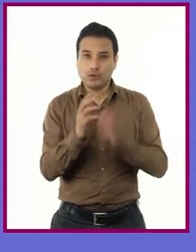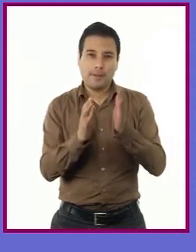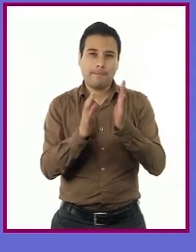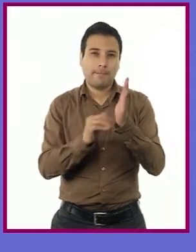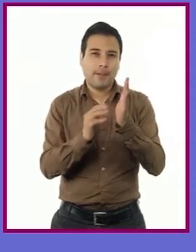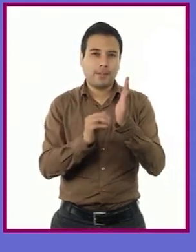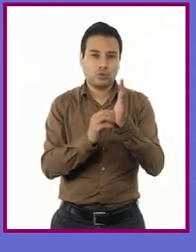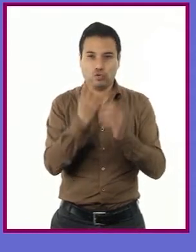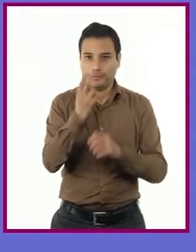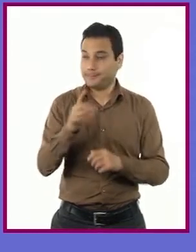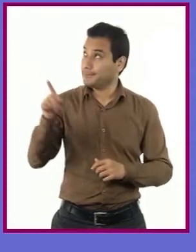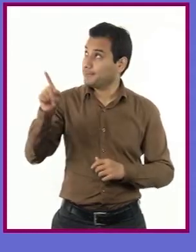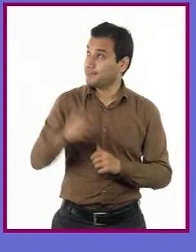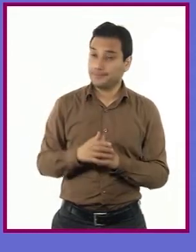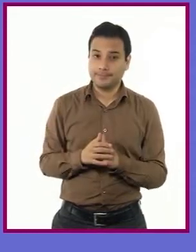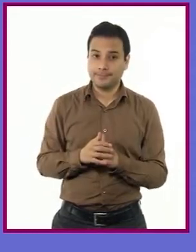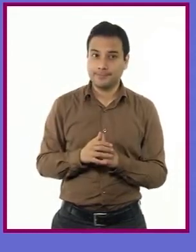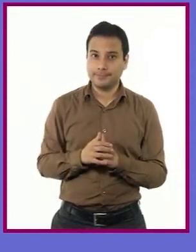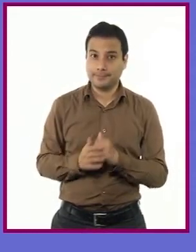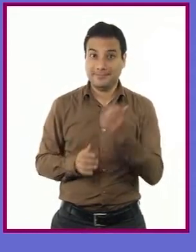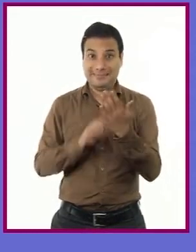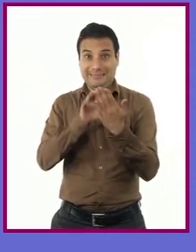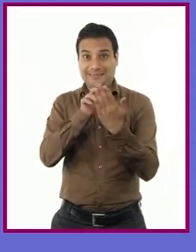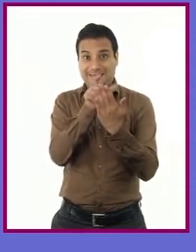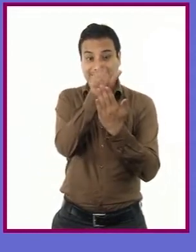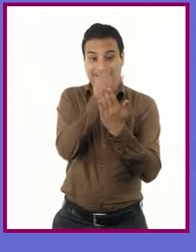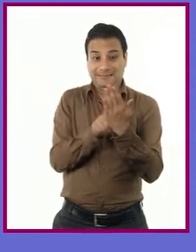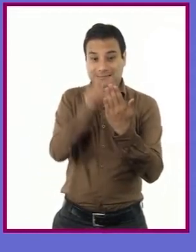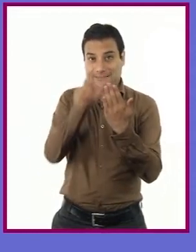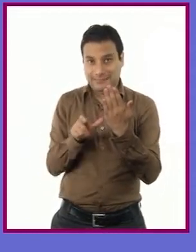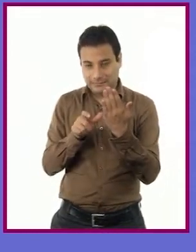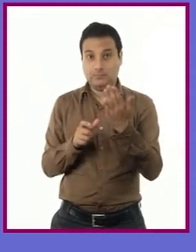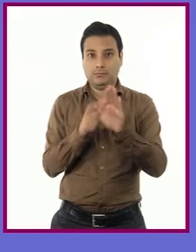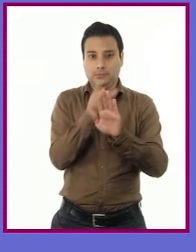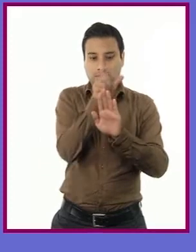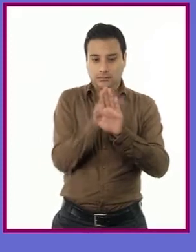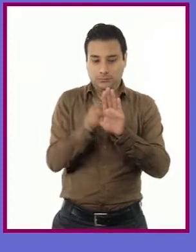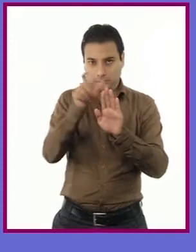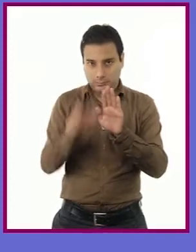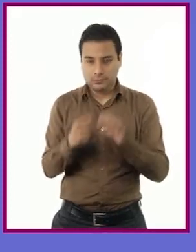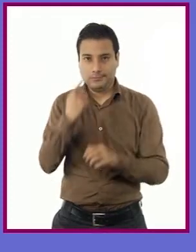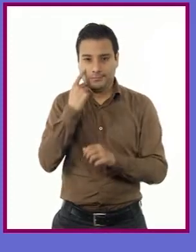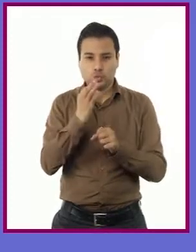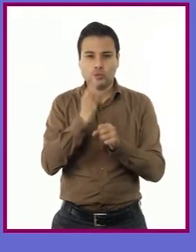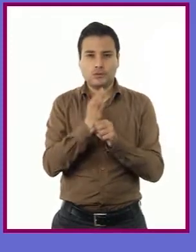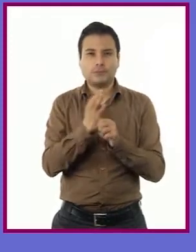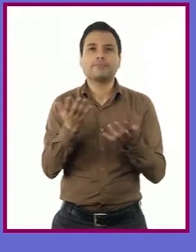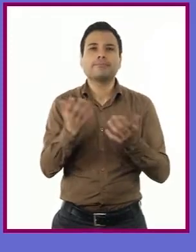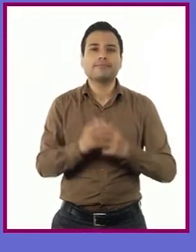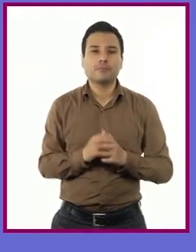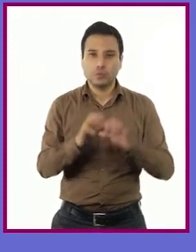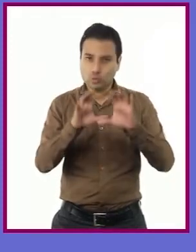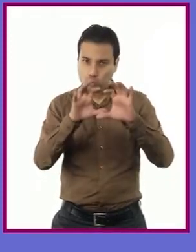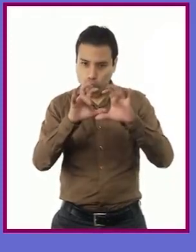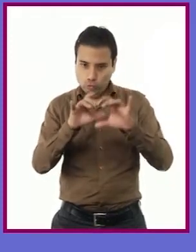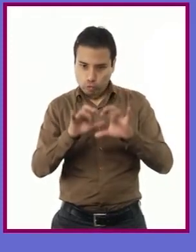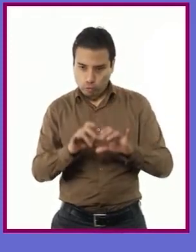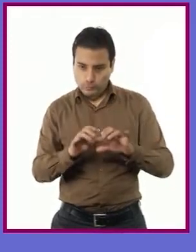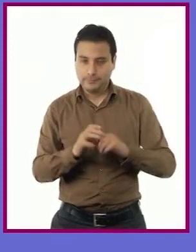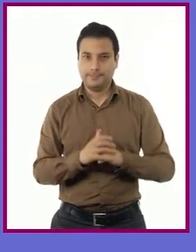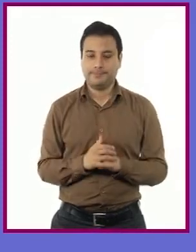díptico. Anverso la vista externa, reverso la vista interior. Es momento de utilizar el borrador, donde ya se analizó y eligió texto